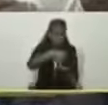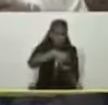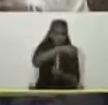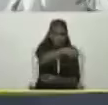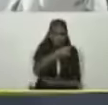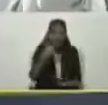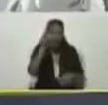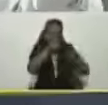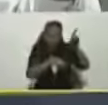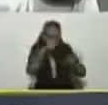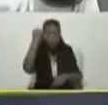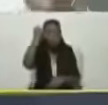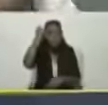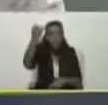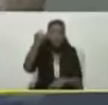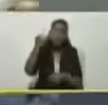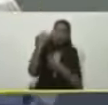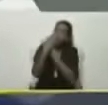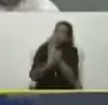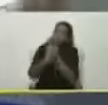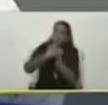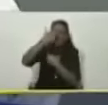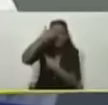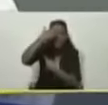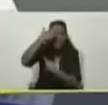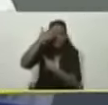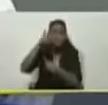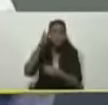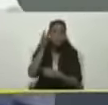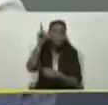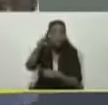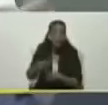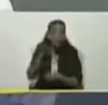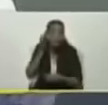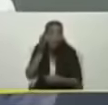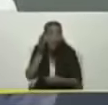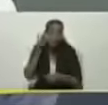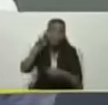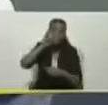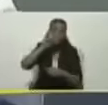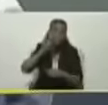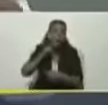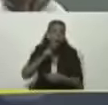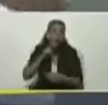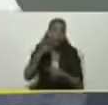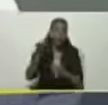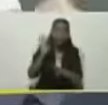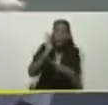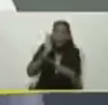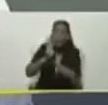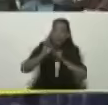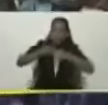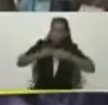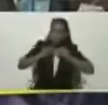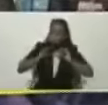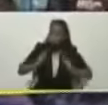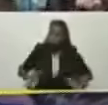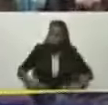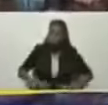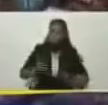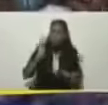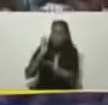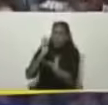¿Eso alguno de los patarucos sabe algo de la mujer, del embarazo, del parto humanizado?